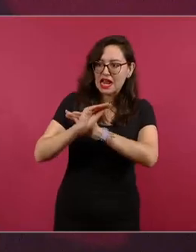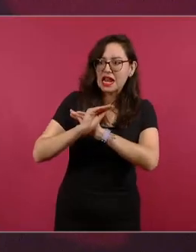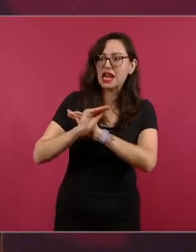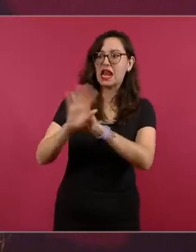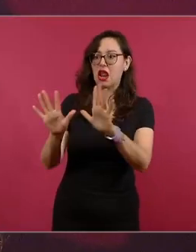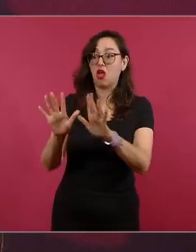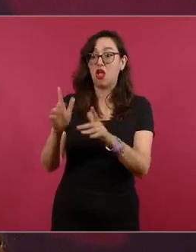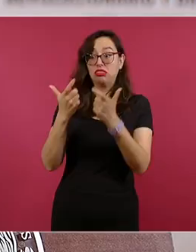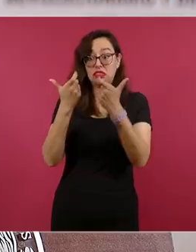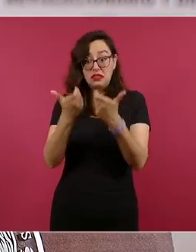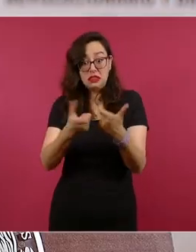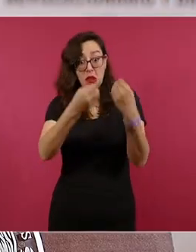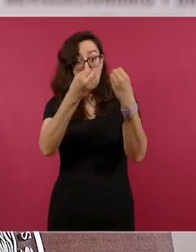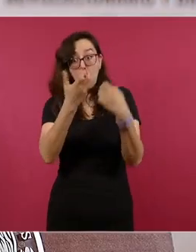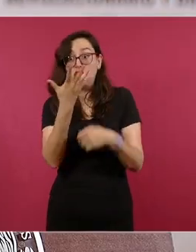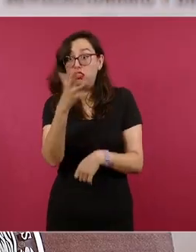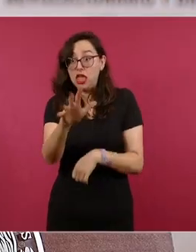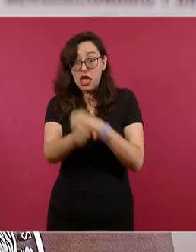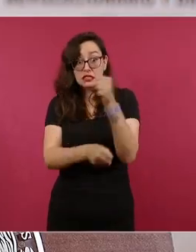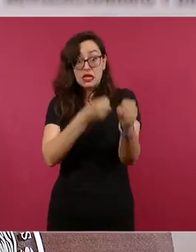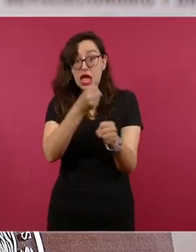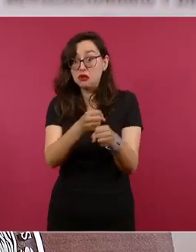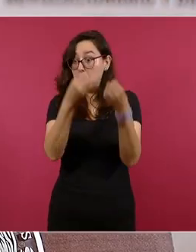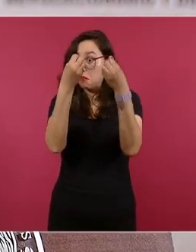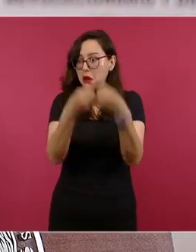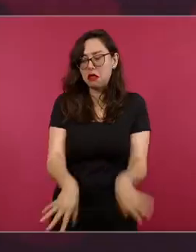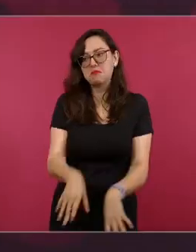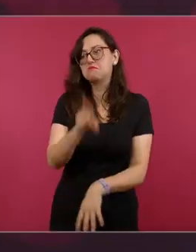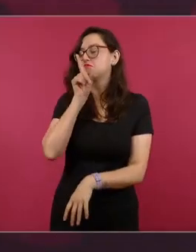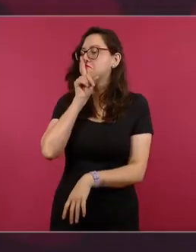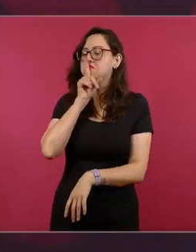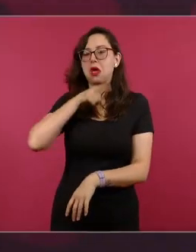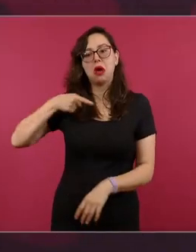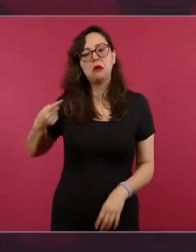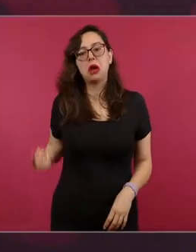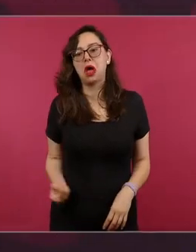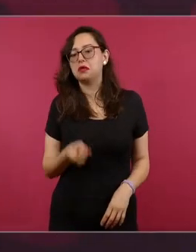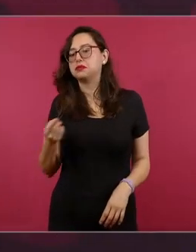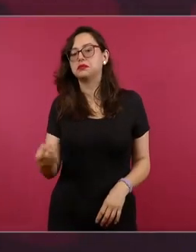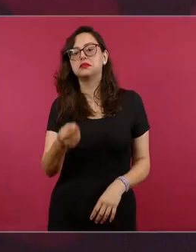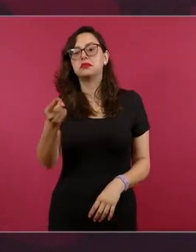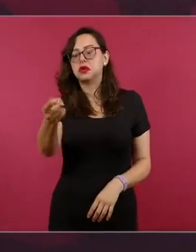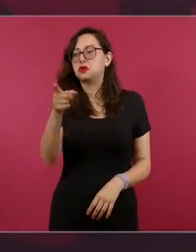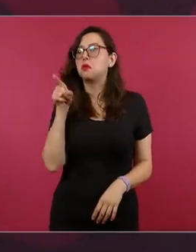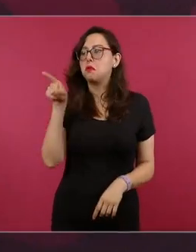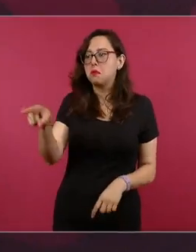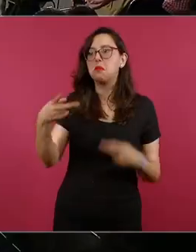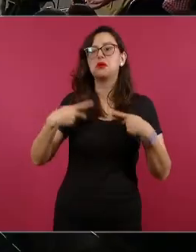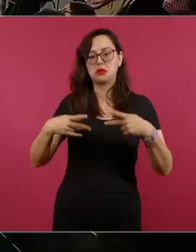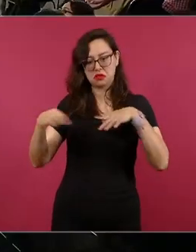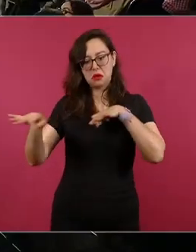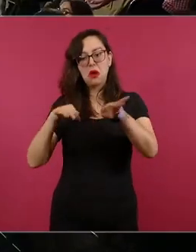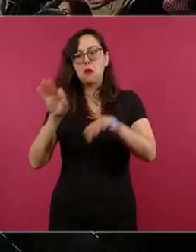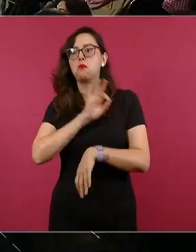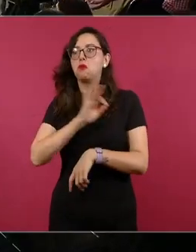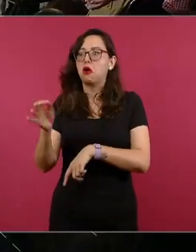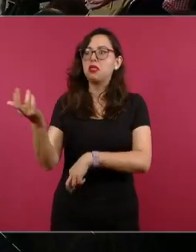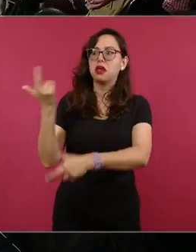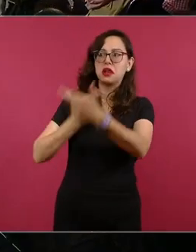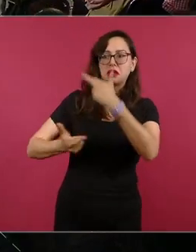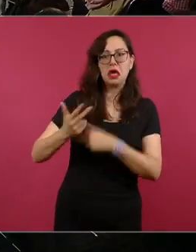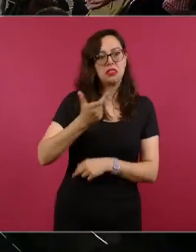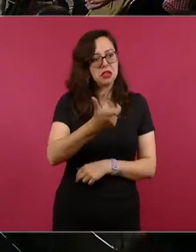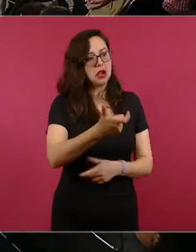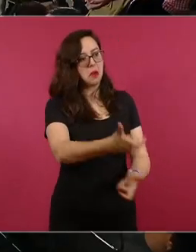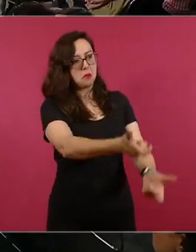del Issste, que esos derechos nunca se pierden y que el trabajador siempre va a poder reclamar sus recursos? Gracias. Ahora